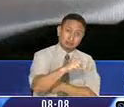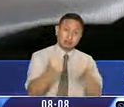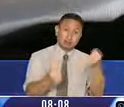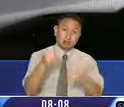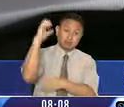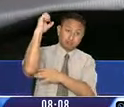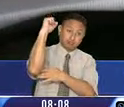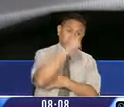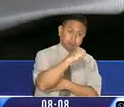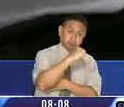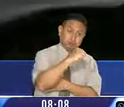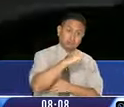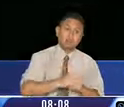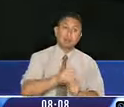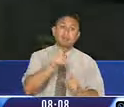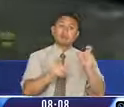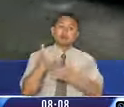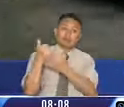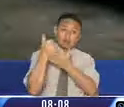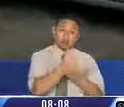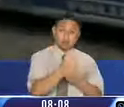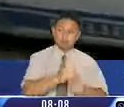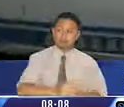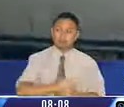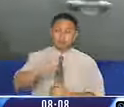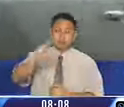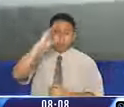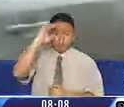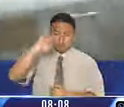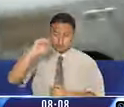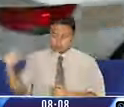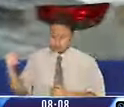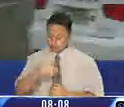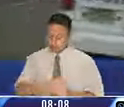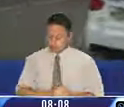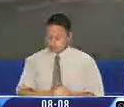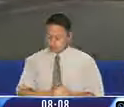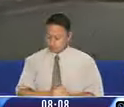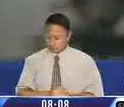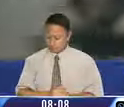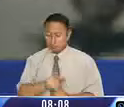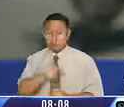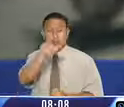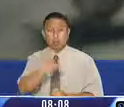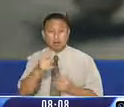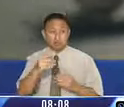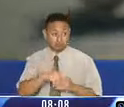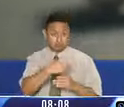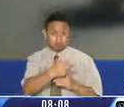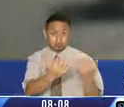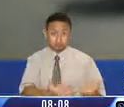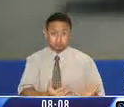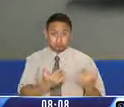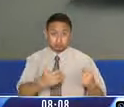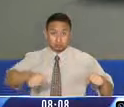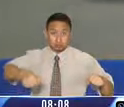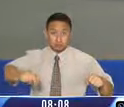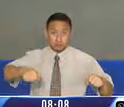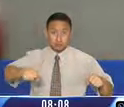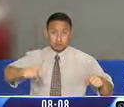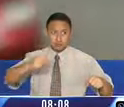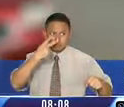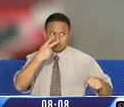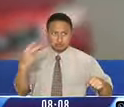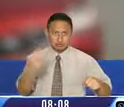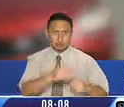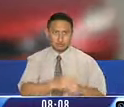la colaboración de los ciudadanos, la policía llegó y buscó a los cómplices, un sujeto que lo esperaba con la motocicleta encendida. Al ver la situación